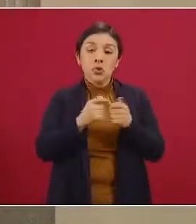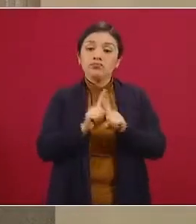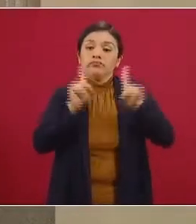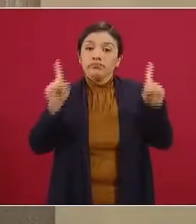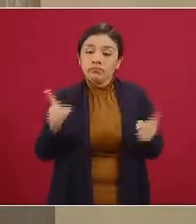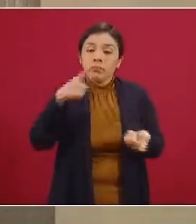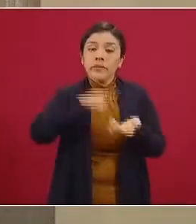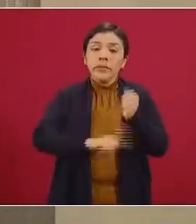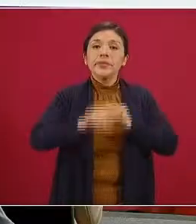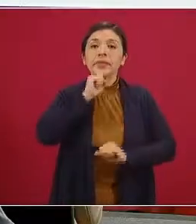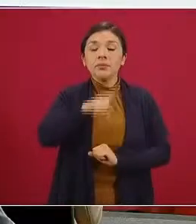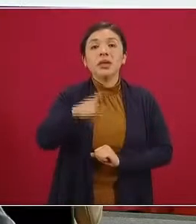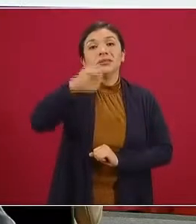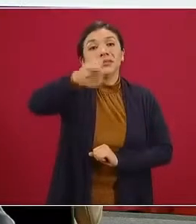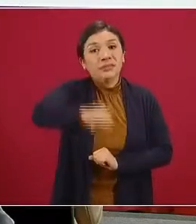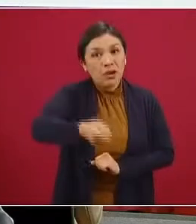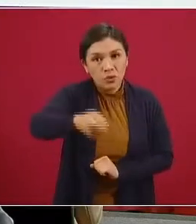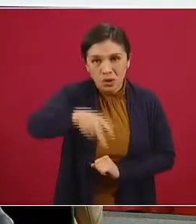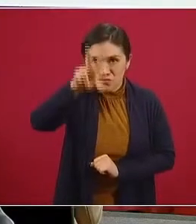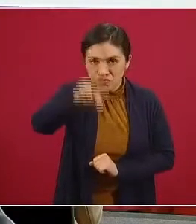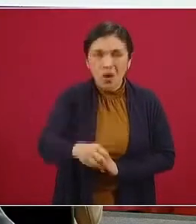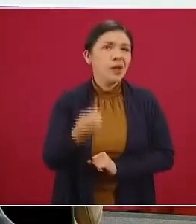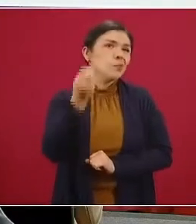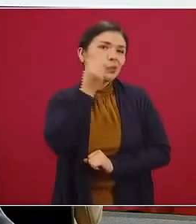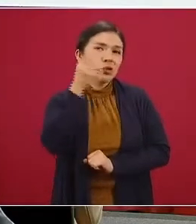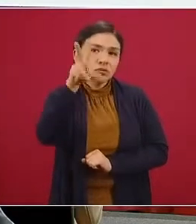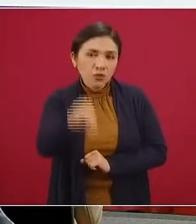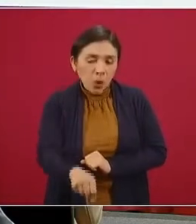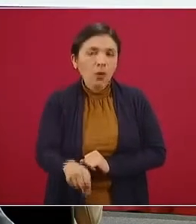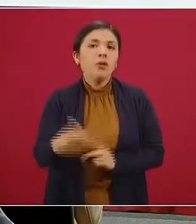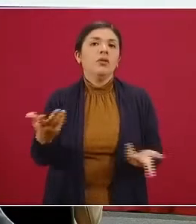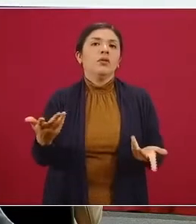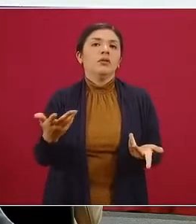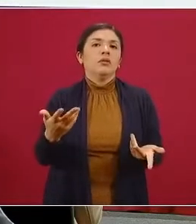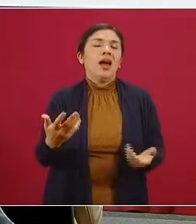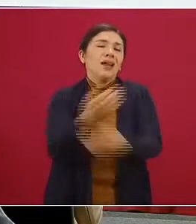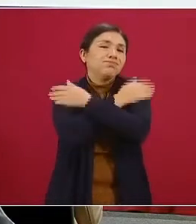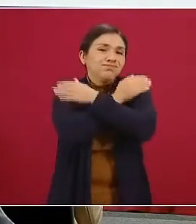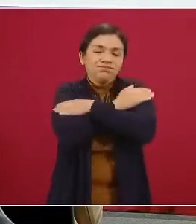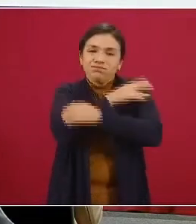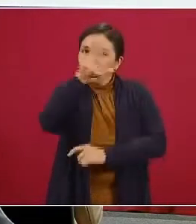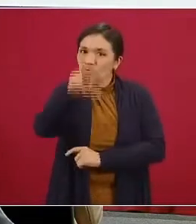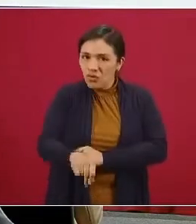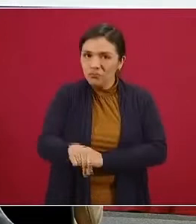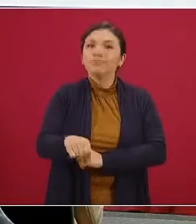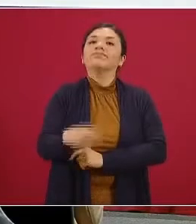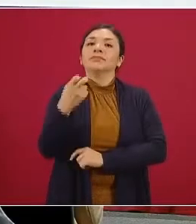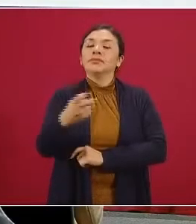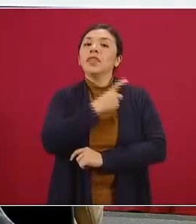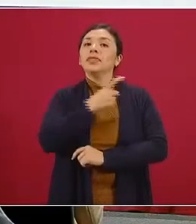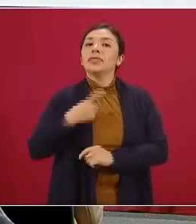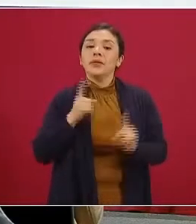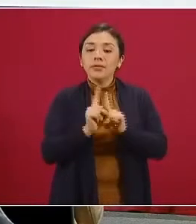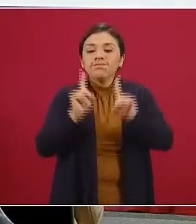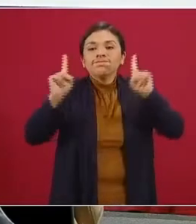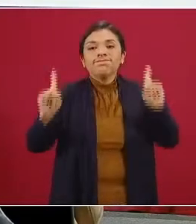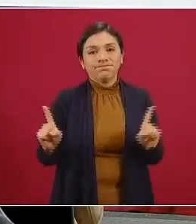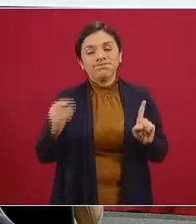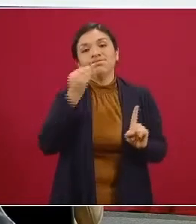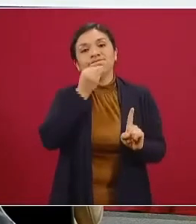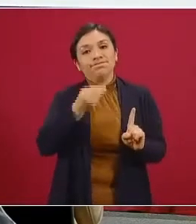distancia incluye no saludar de beso, ni de mano, ni de abrazo, dado que tenemos que mantener esta